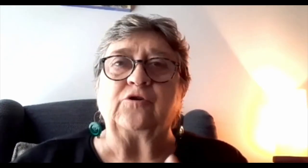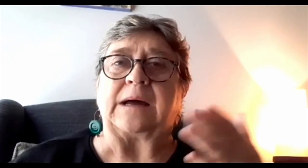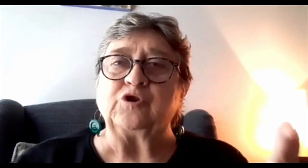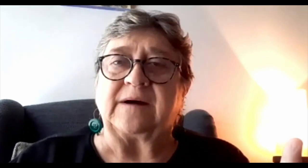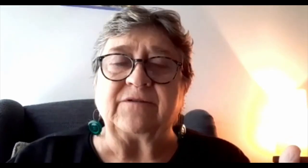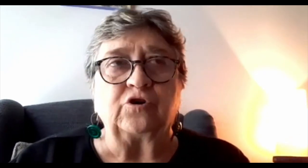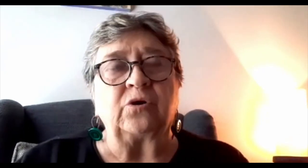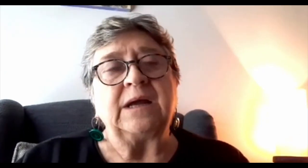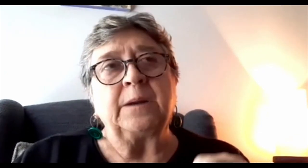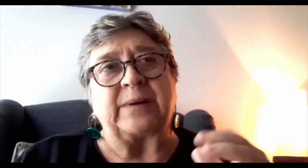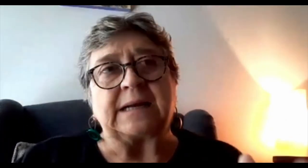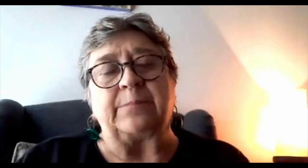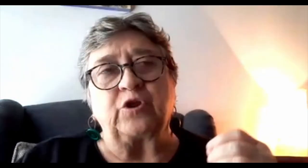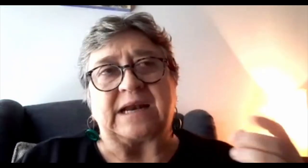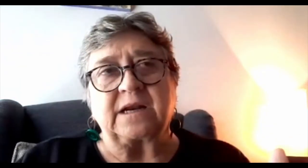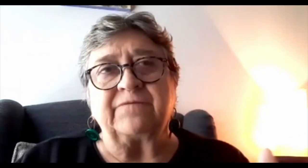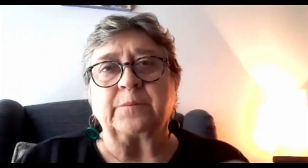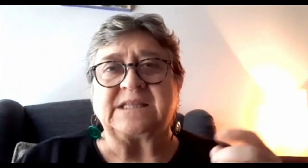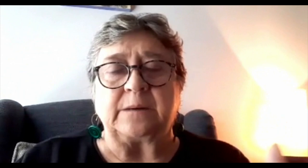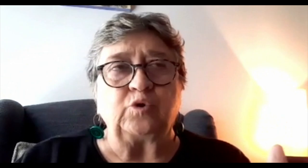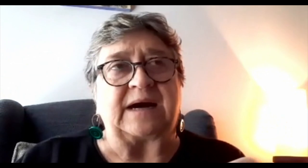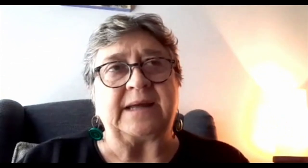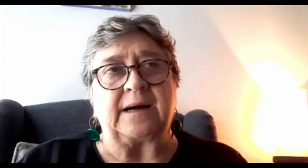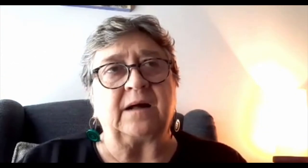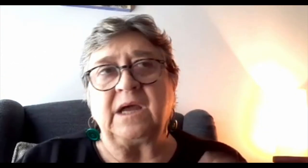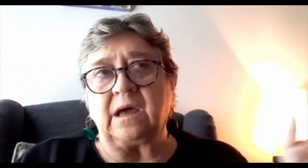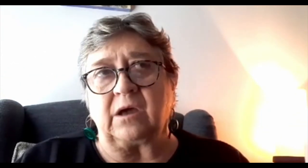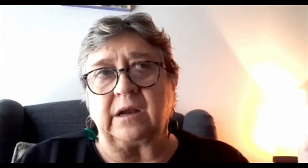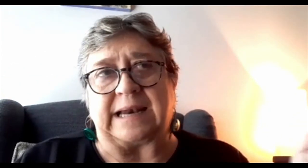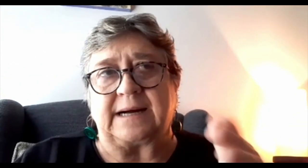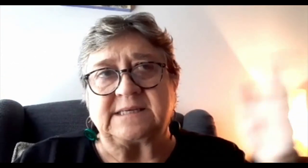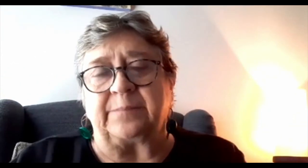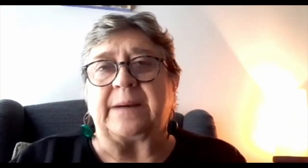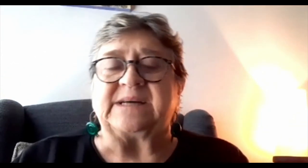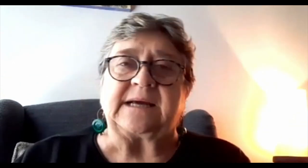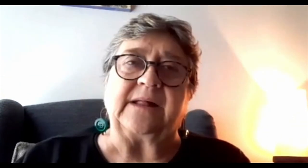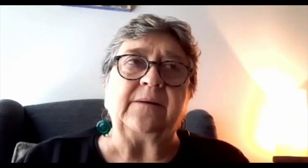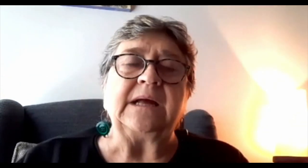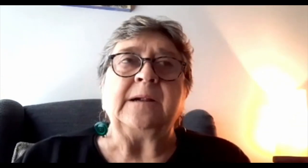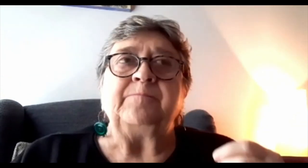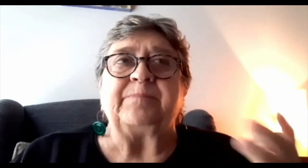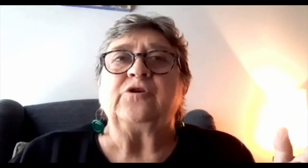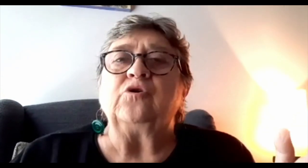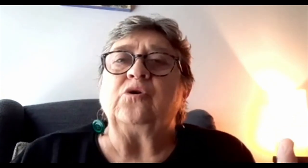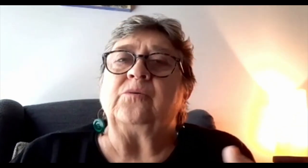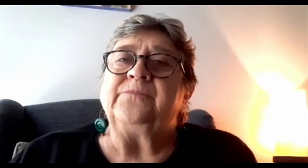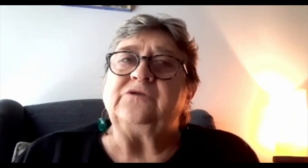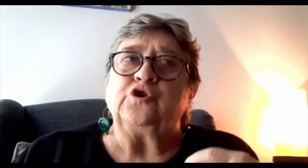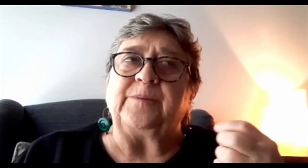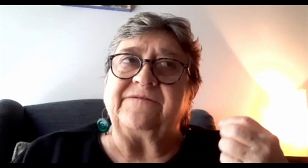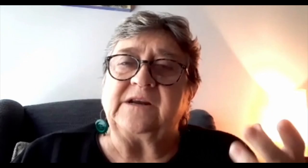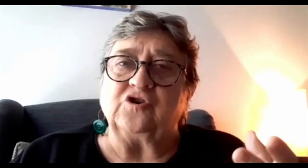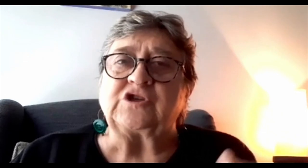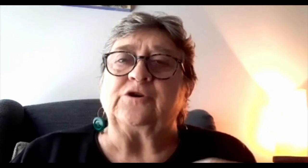y por otro, la votación para el cambio de la reforma tributaria la semana pasada, pero